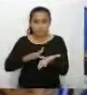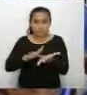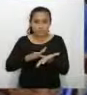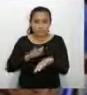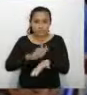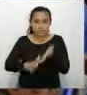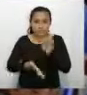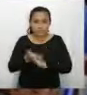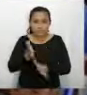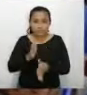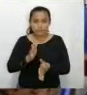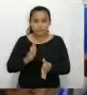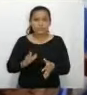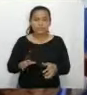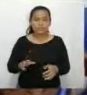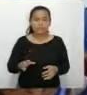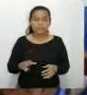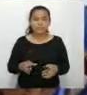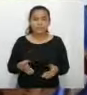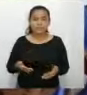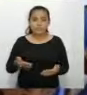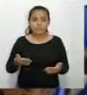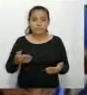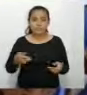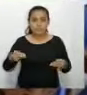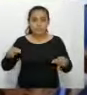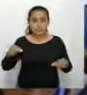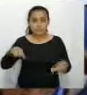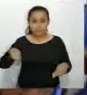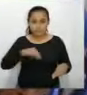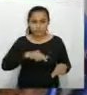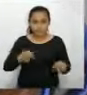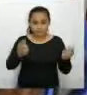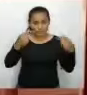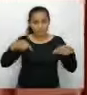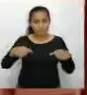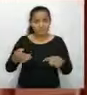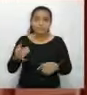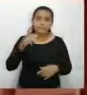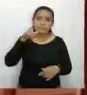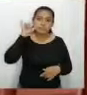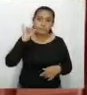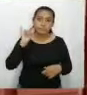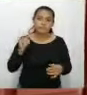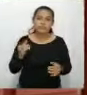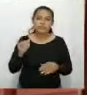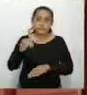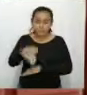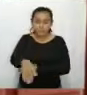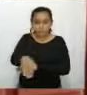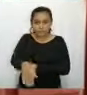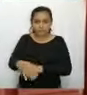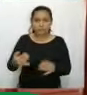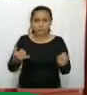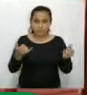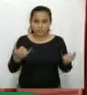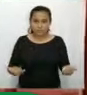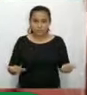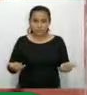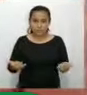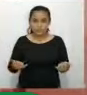totalmente gratuito. Es por hoy día la brigada. Nosotros llegamos ayer en la noche y estamos partiendo hoy día.